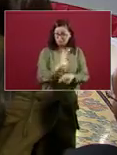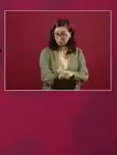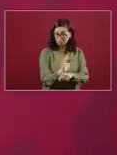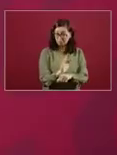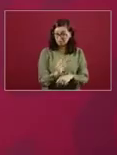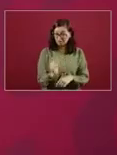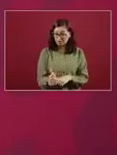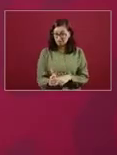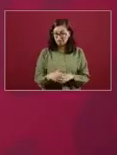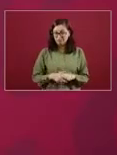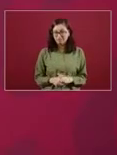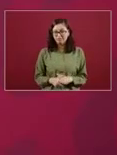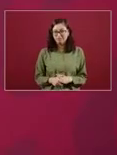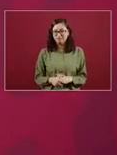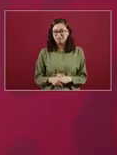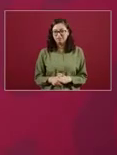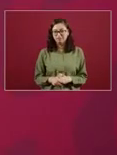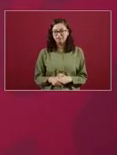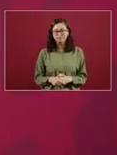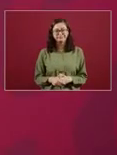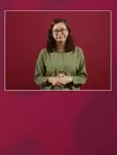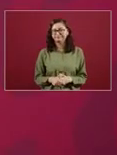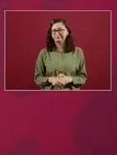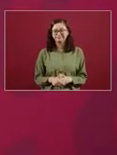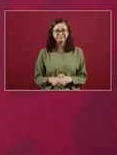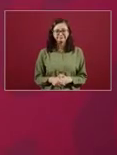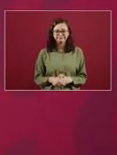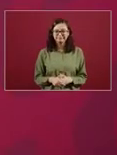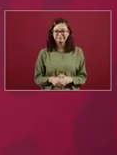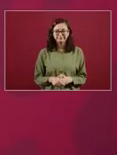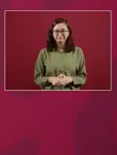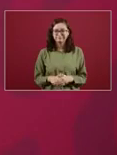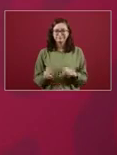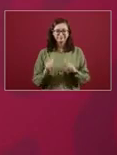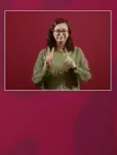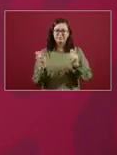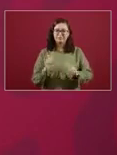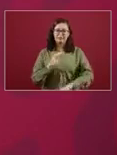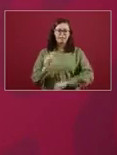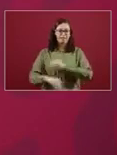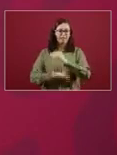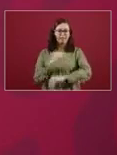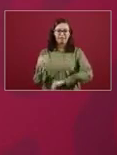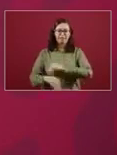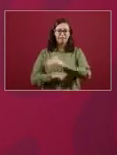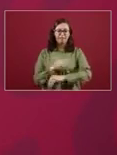solicita? Es que eso es un tema también muy polémico,